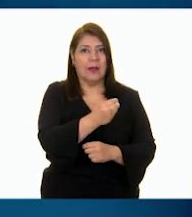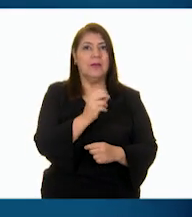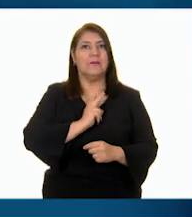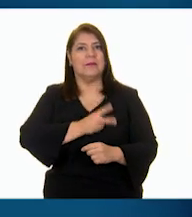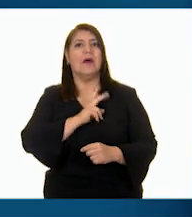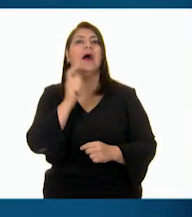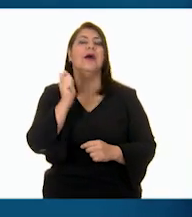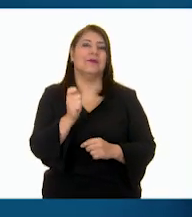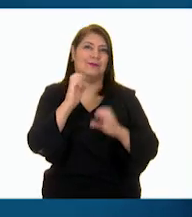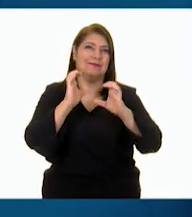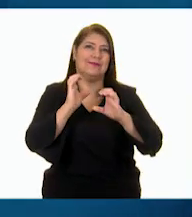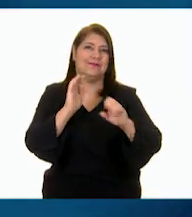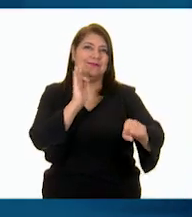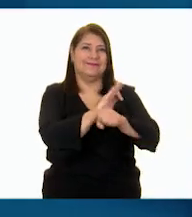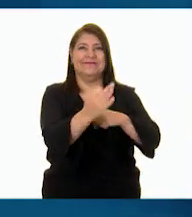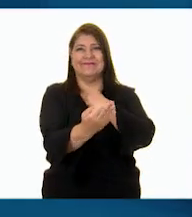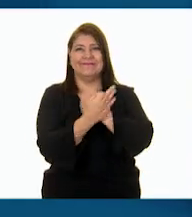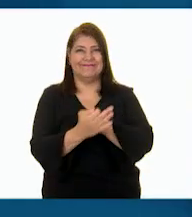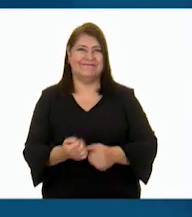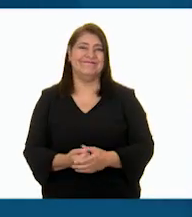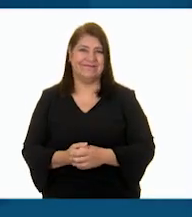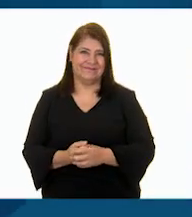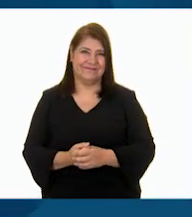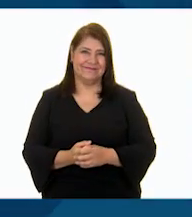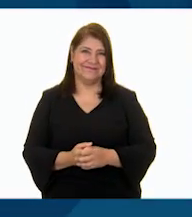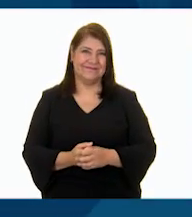a los otros.